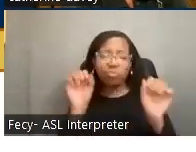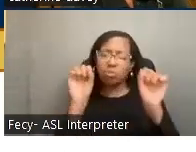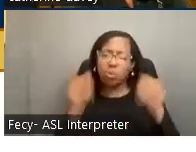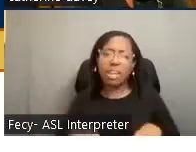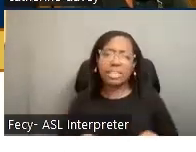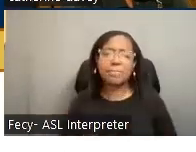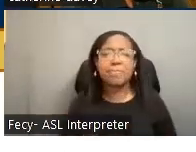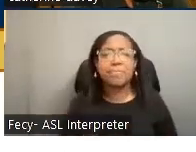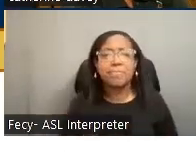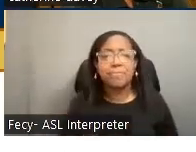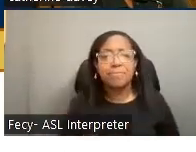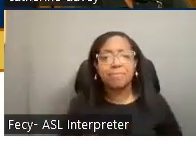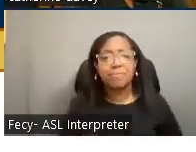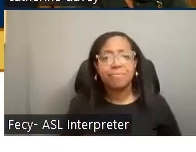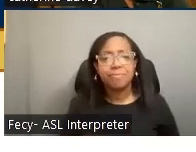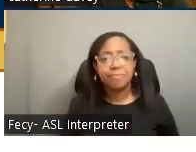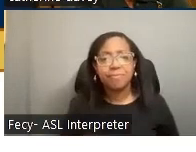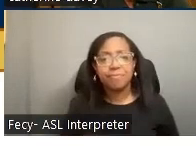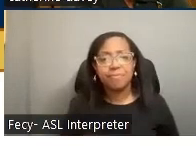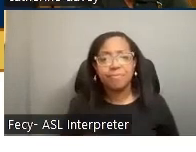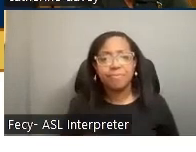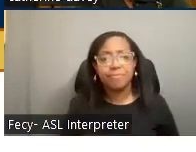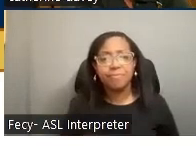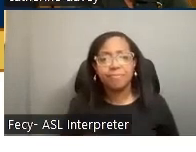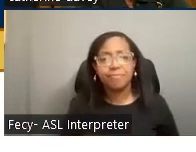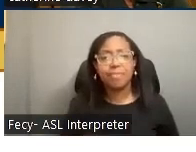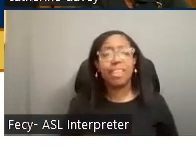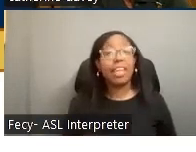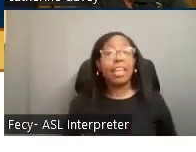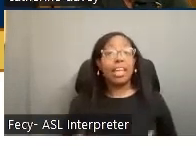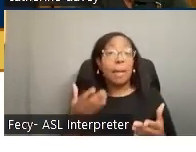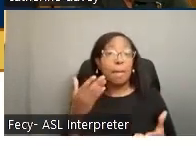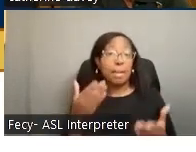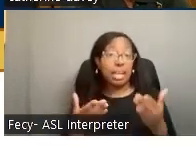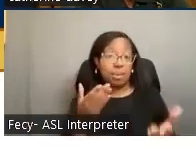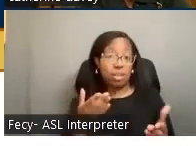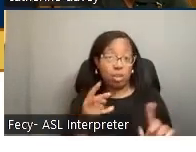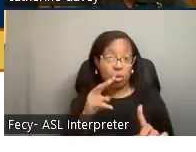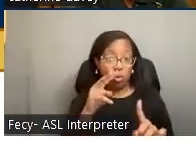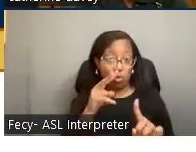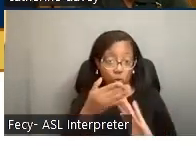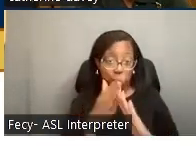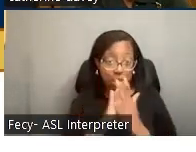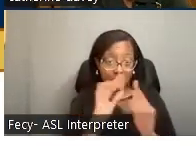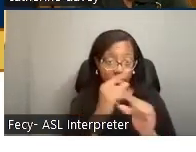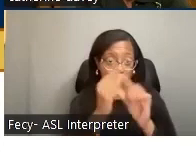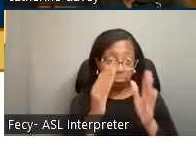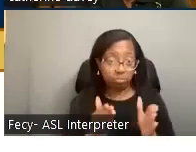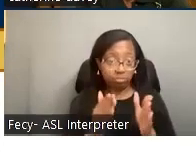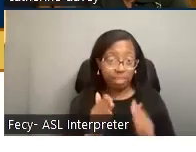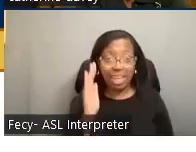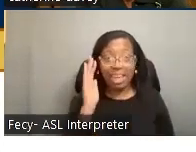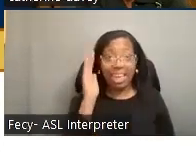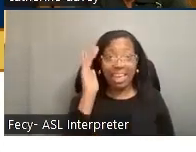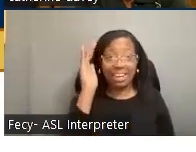cambiado en el futuro. Sí puede cambiarse. ¿Qué pasa si yo decido que no quiero ser un defensor tutelar?